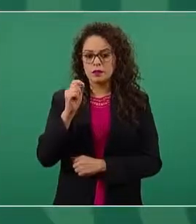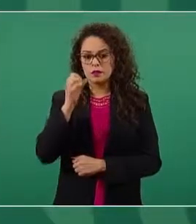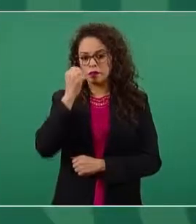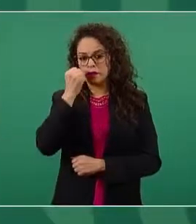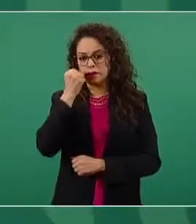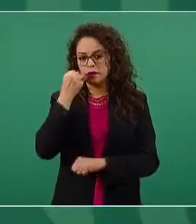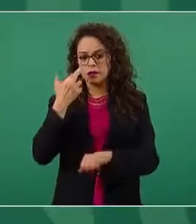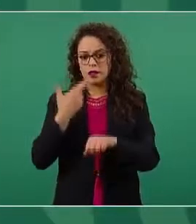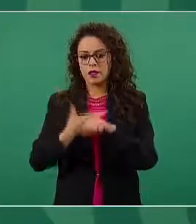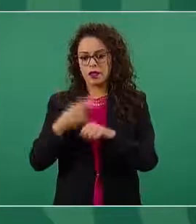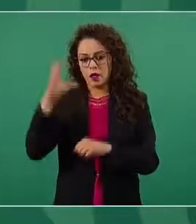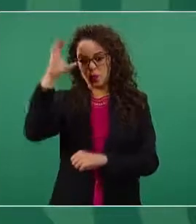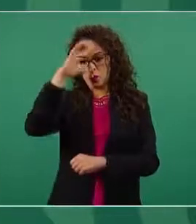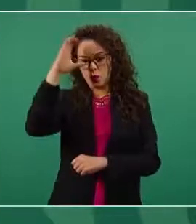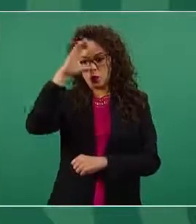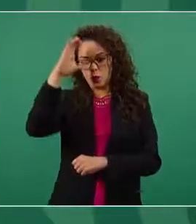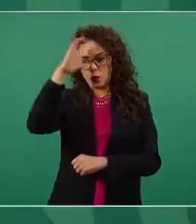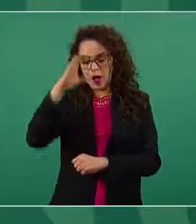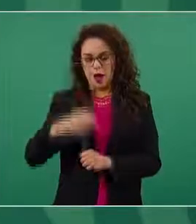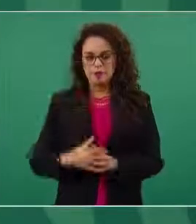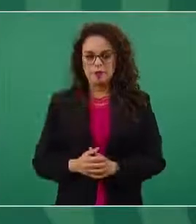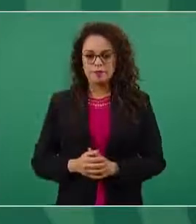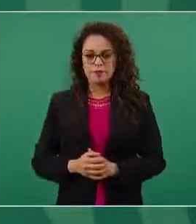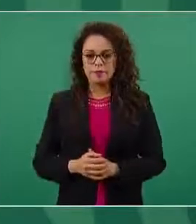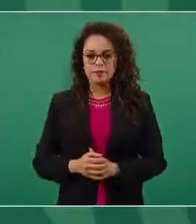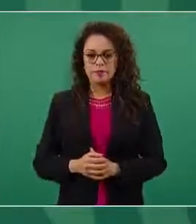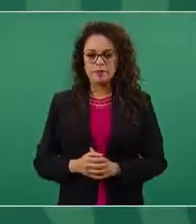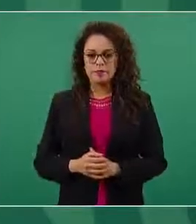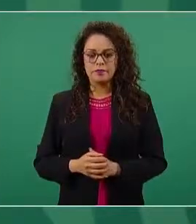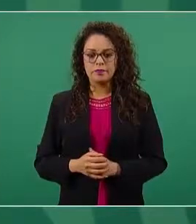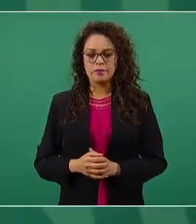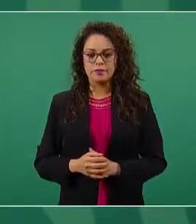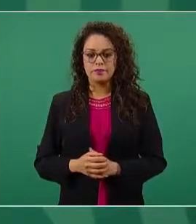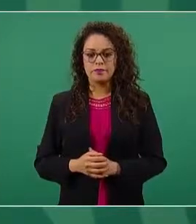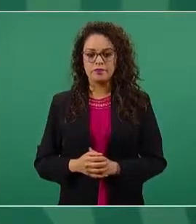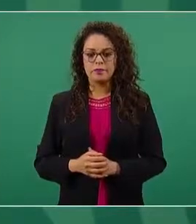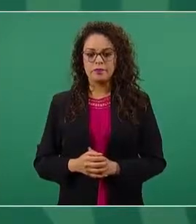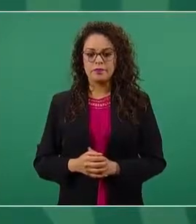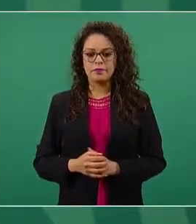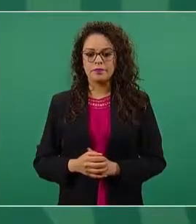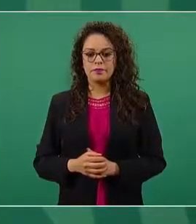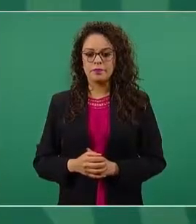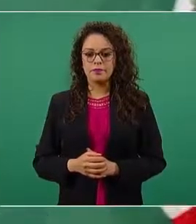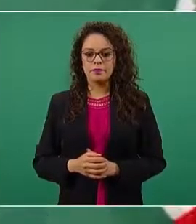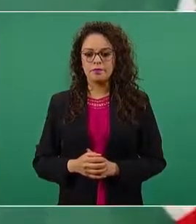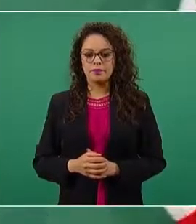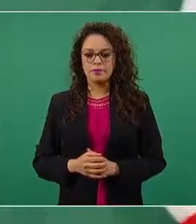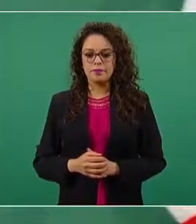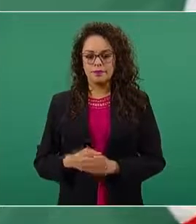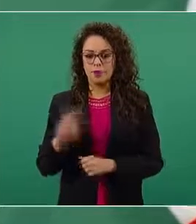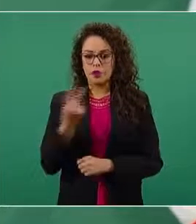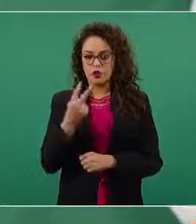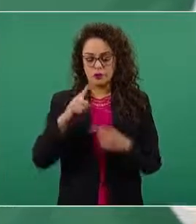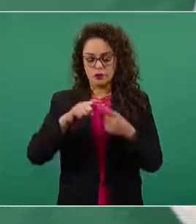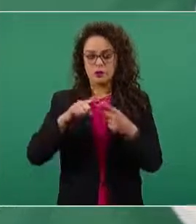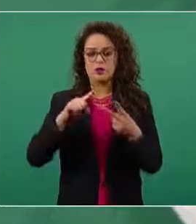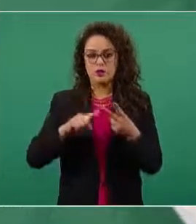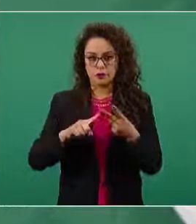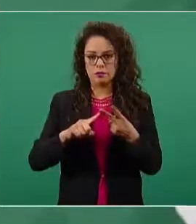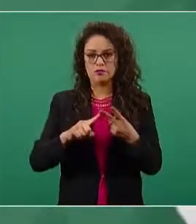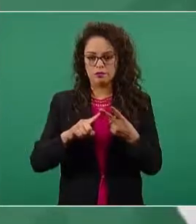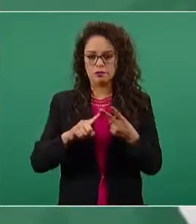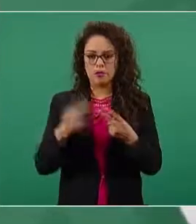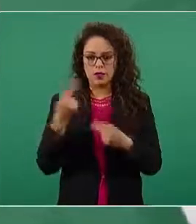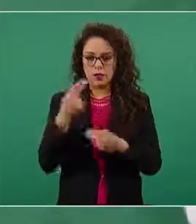de Cultura, el INAH y la Secretaría de Cultura,